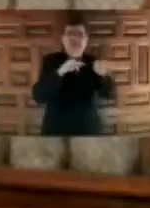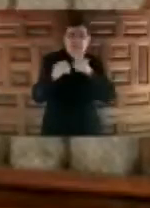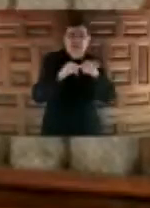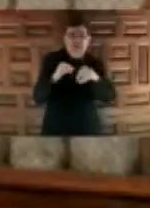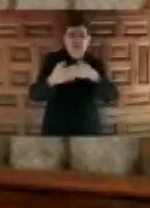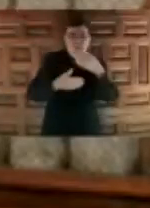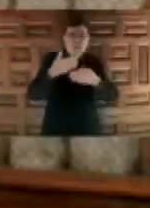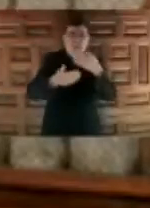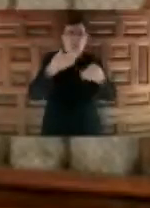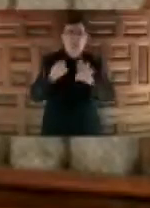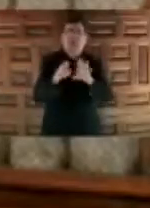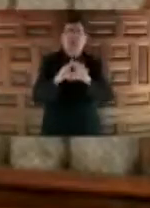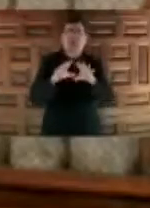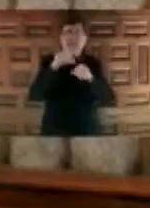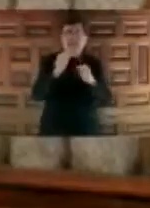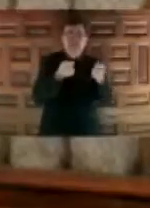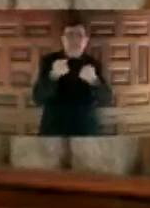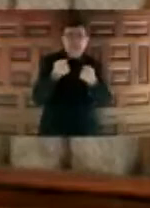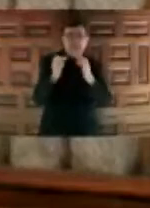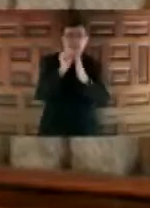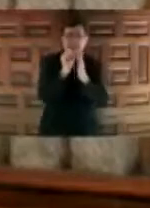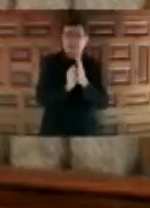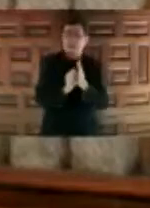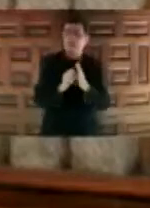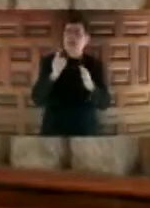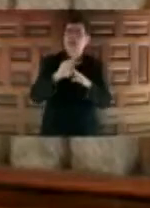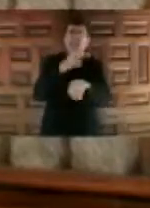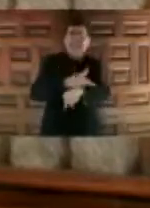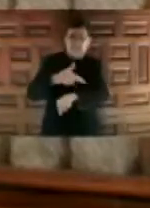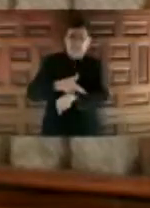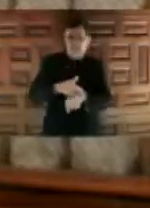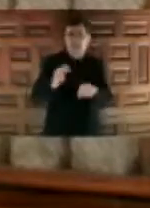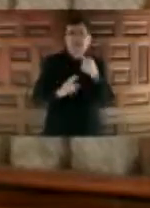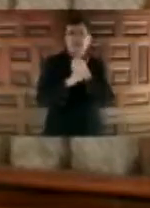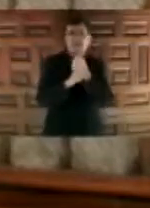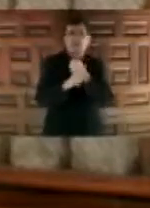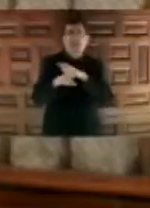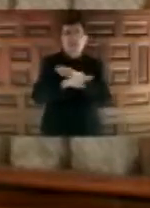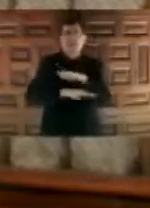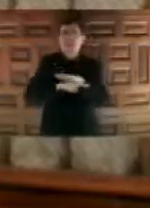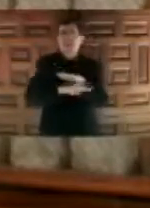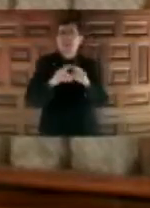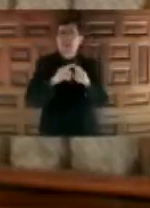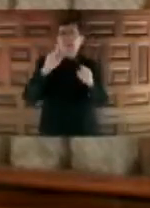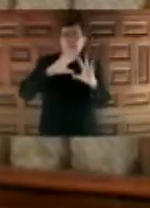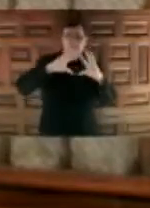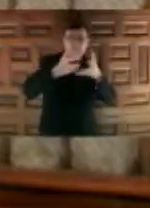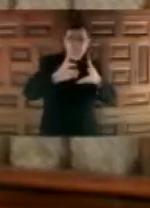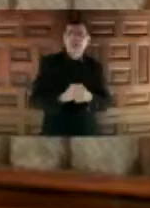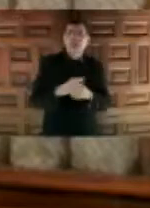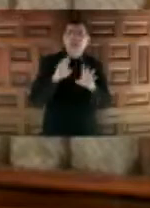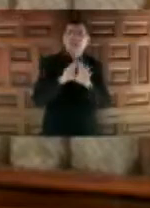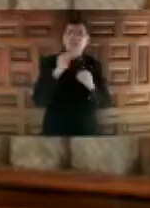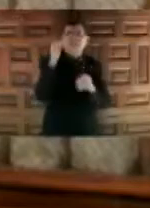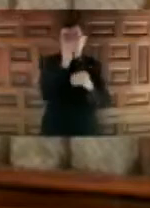operación y poder llegar a regular el sistema, la solución de problemas estructurales, la universalización y